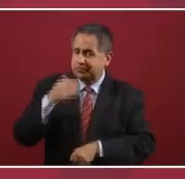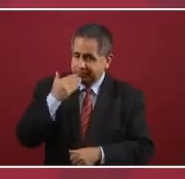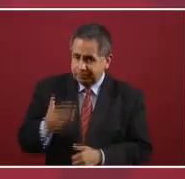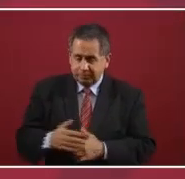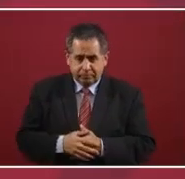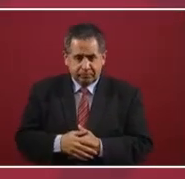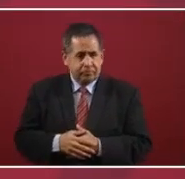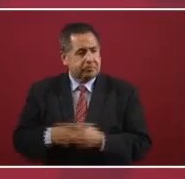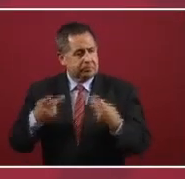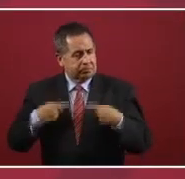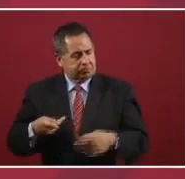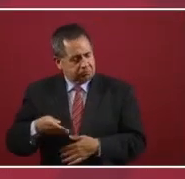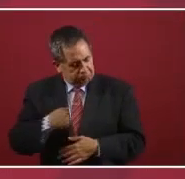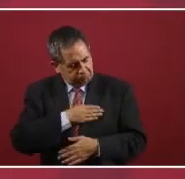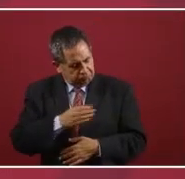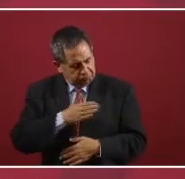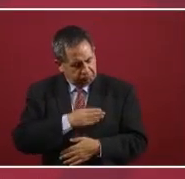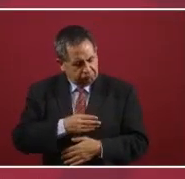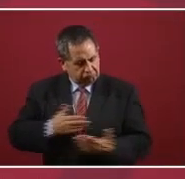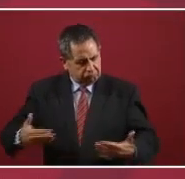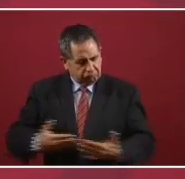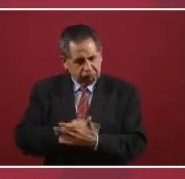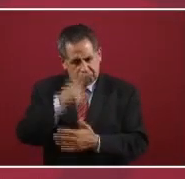a ser buenos ciudadanos.